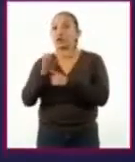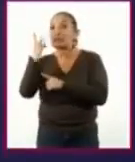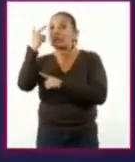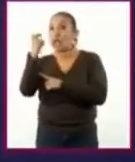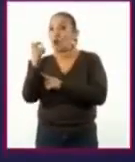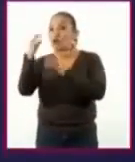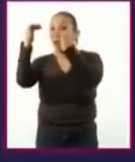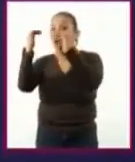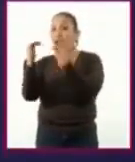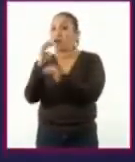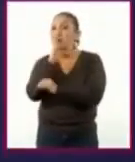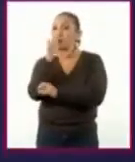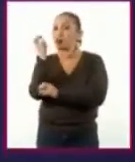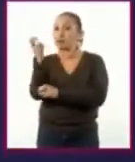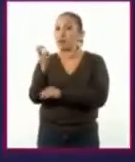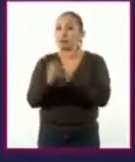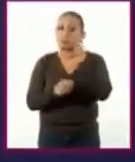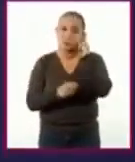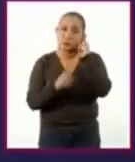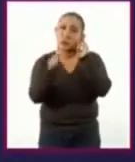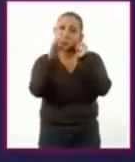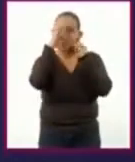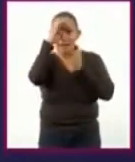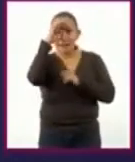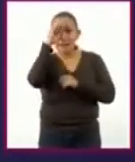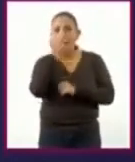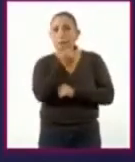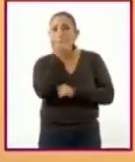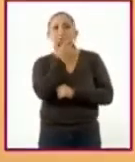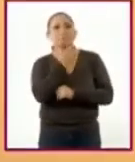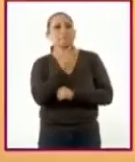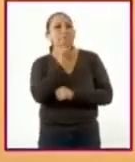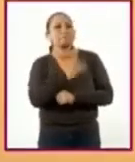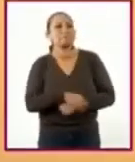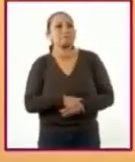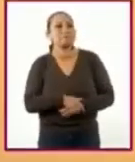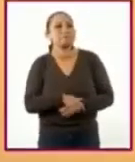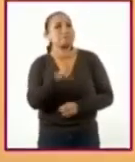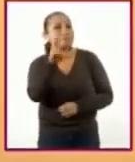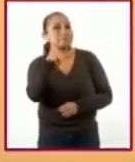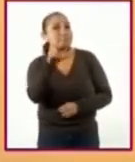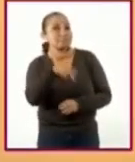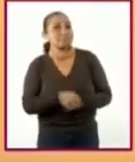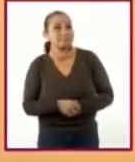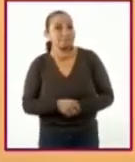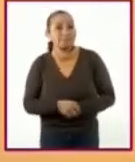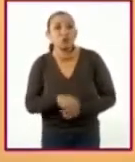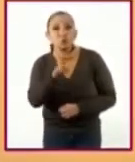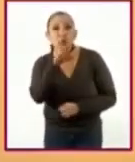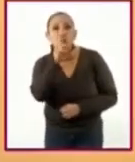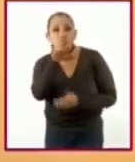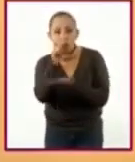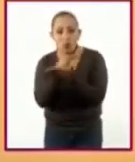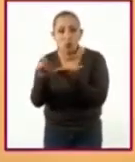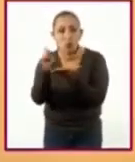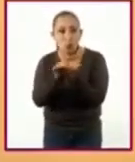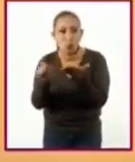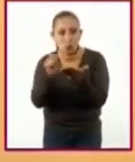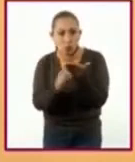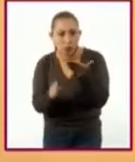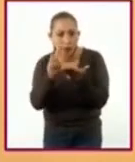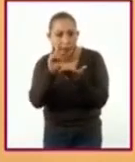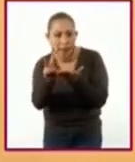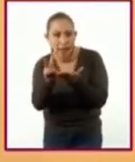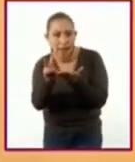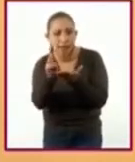la respuesta correcta. ¿Qué opinan ustedes, alumnas y alumnos? Es correcto. Resuelvan las operaciones para